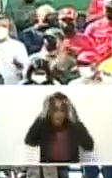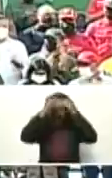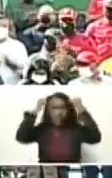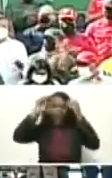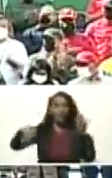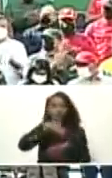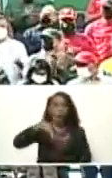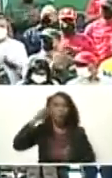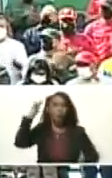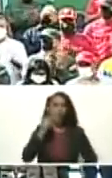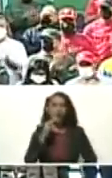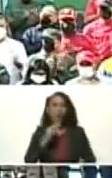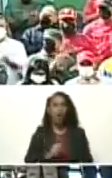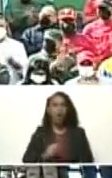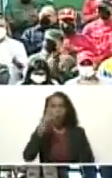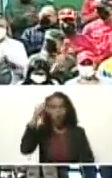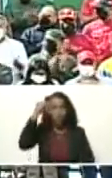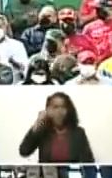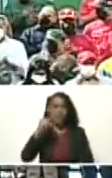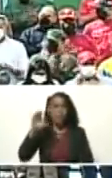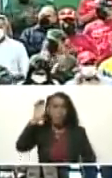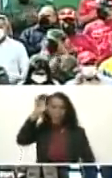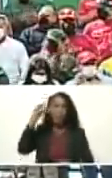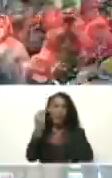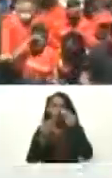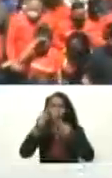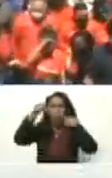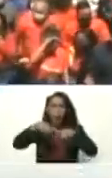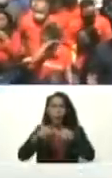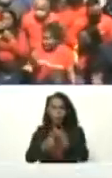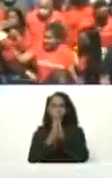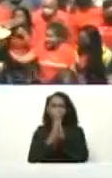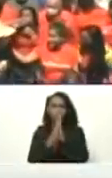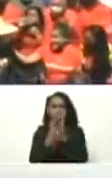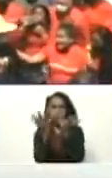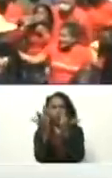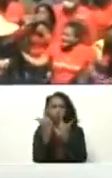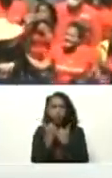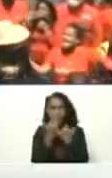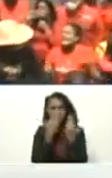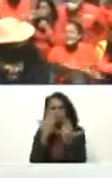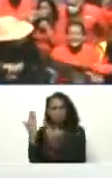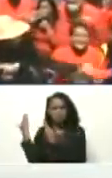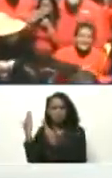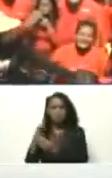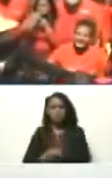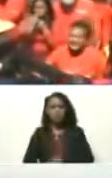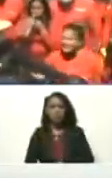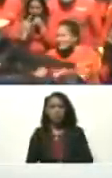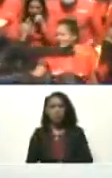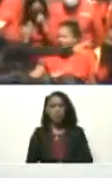Nacional Bolivariana un día de patria como hoy? Por favor, Mayor General, adelante.